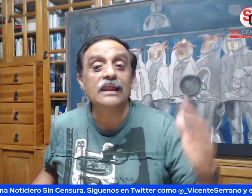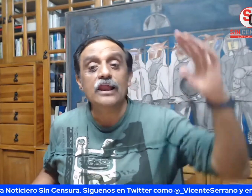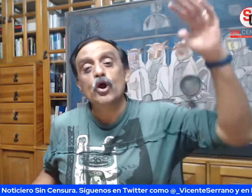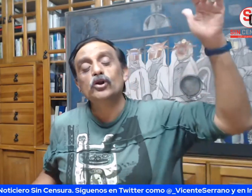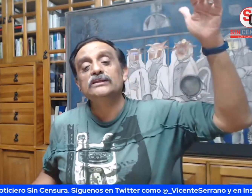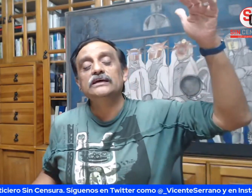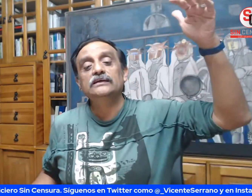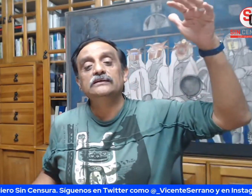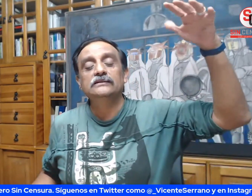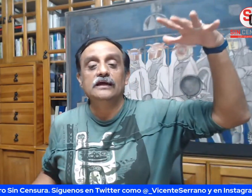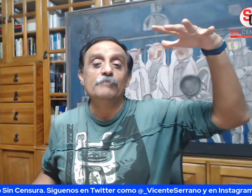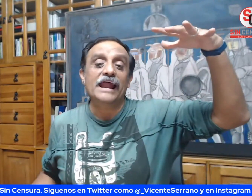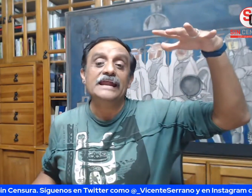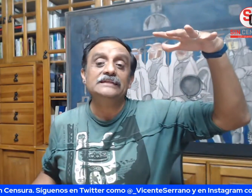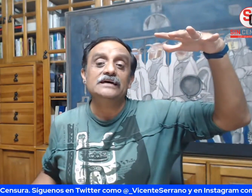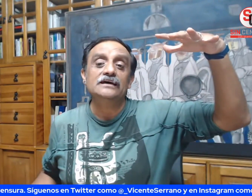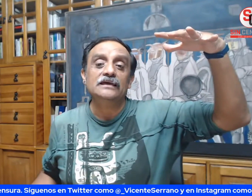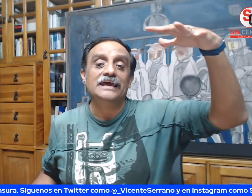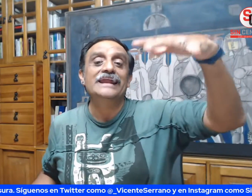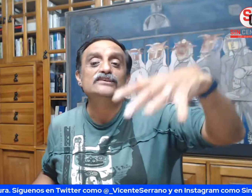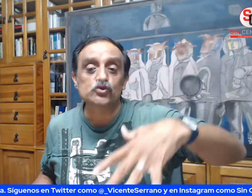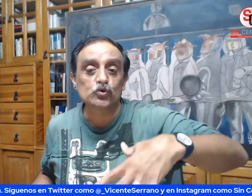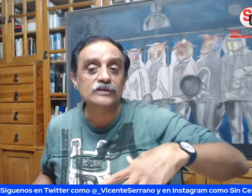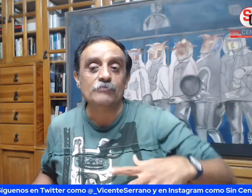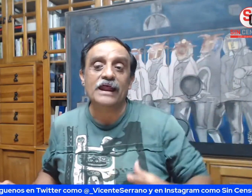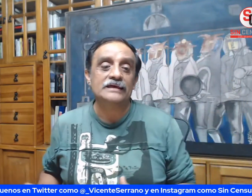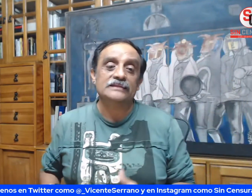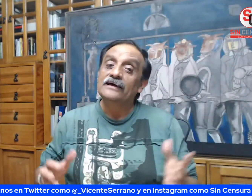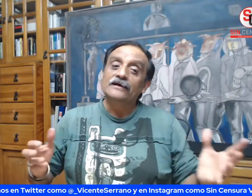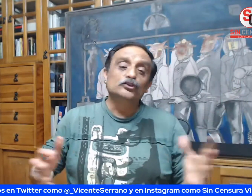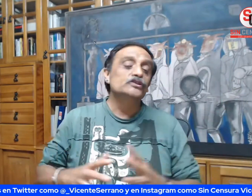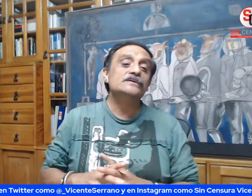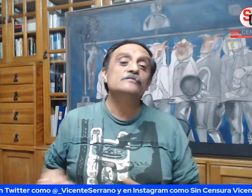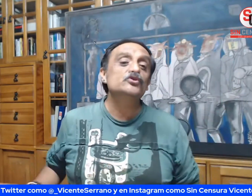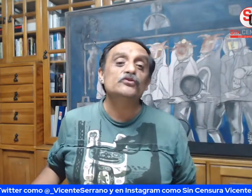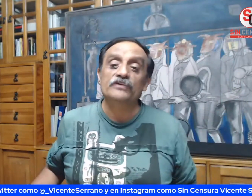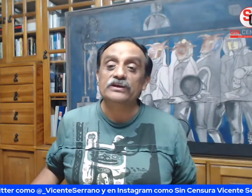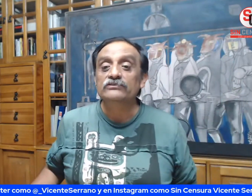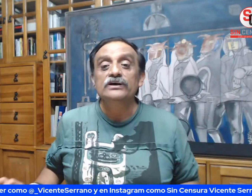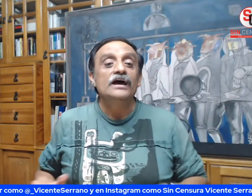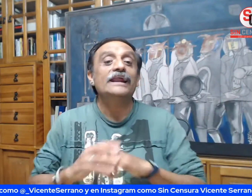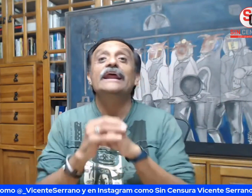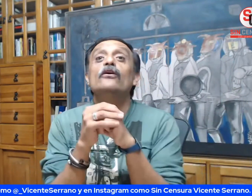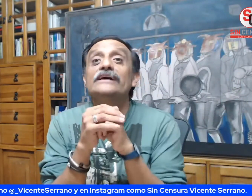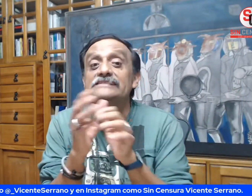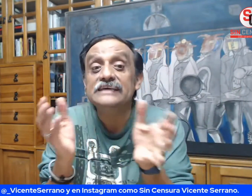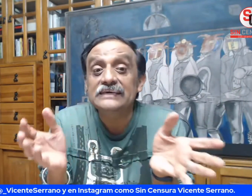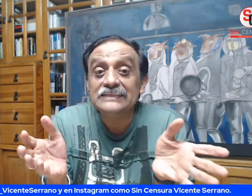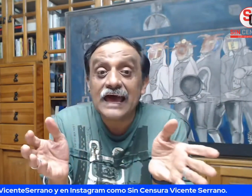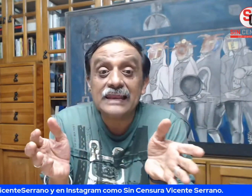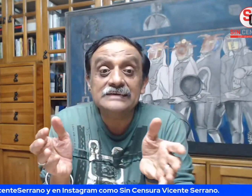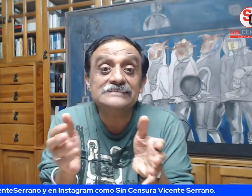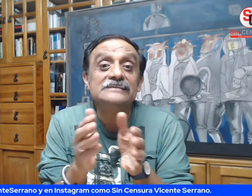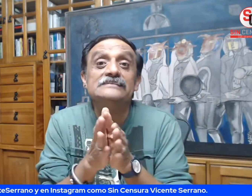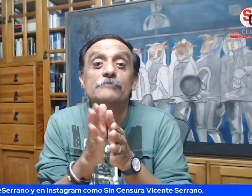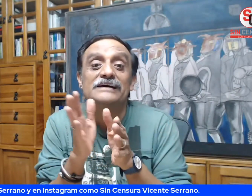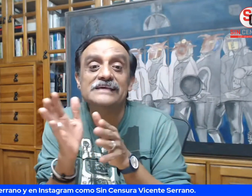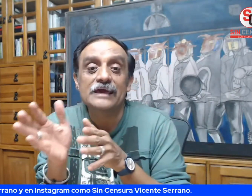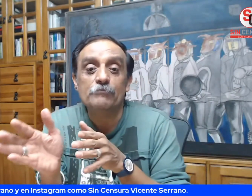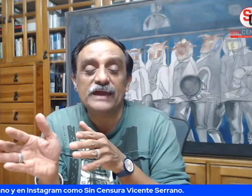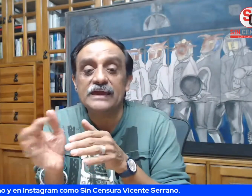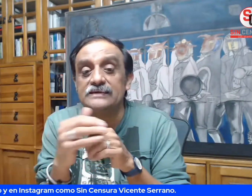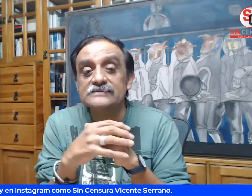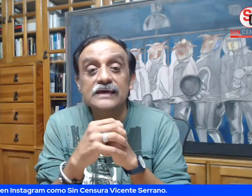usan en el norte del planeta y en el sur del planeta, donde hace mucho frío. Relojes digitales,